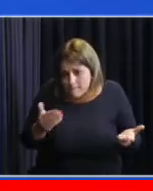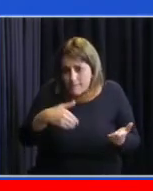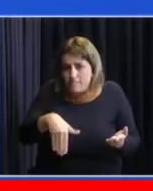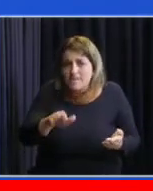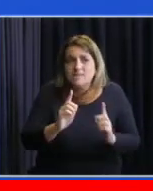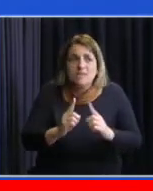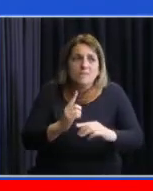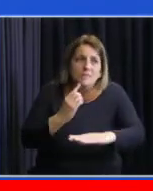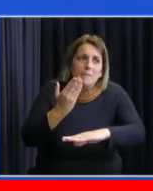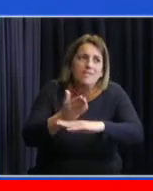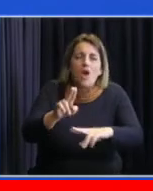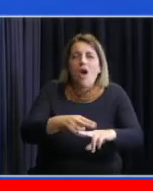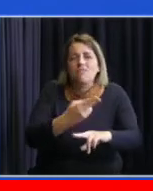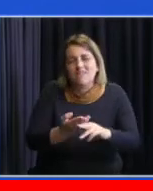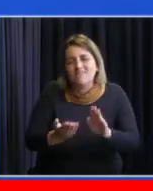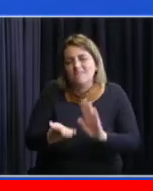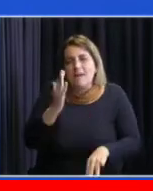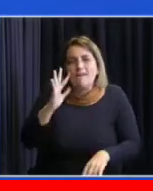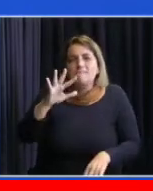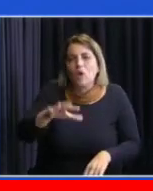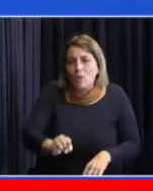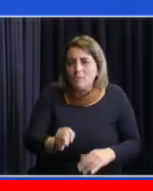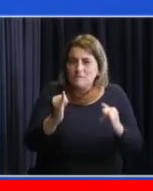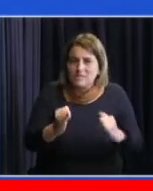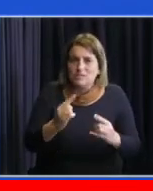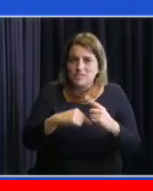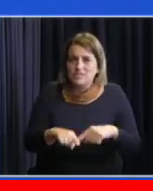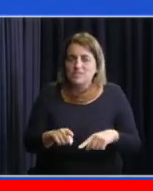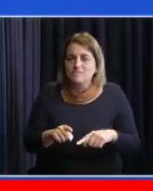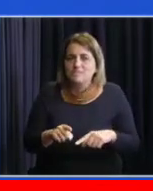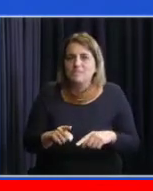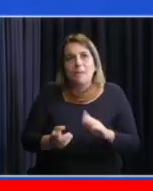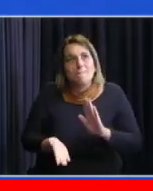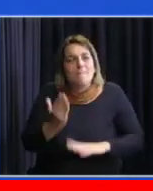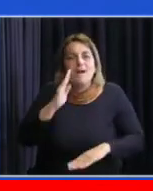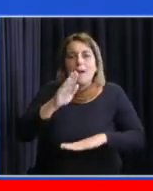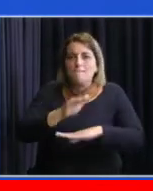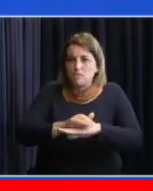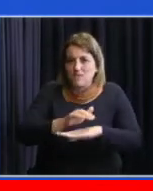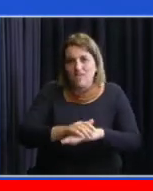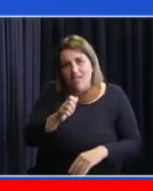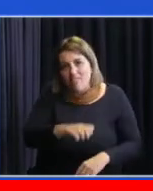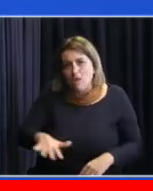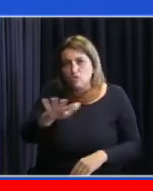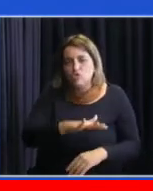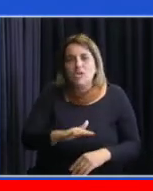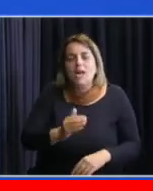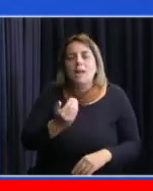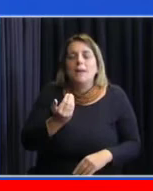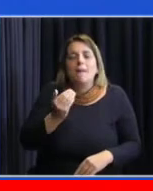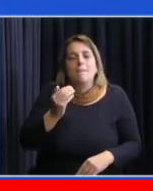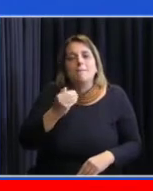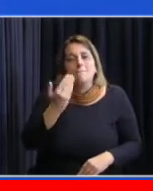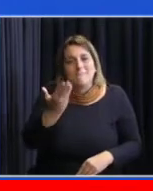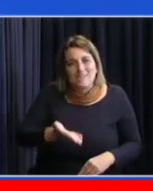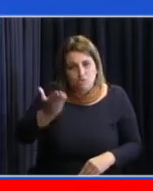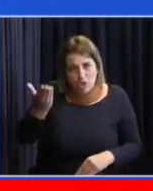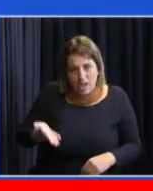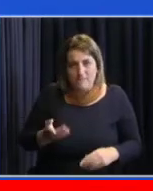en el que el mundo afronta una pandemia que es, sin lugar a dudas, la del coronavirus